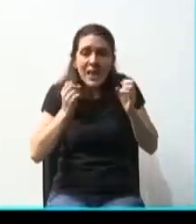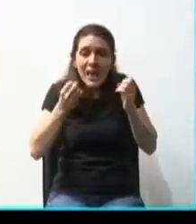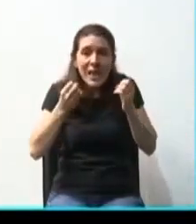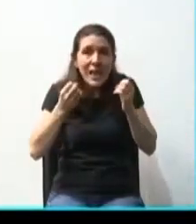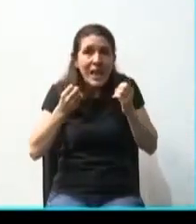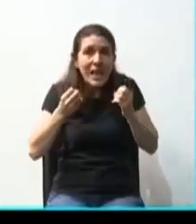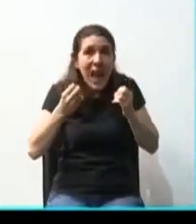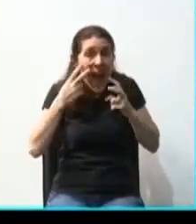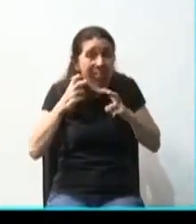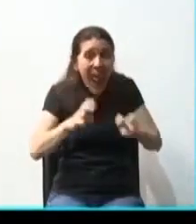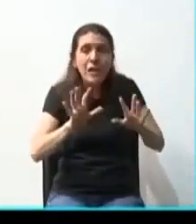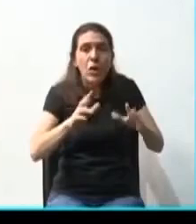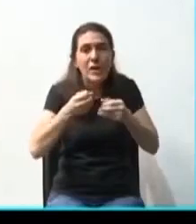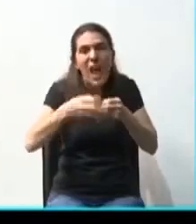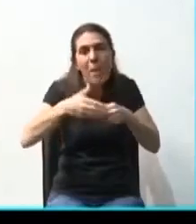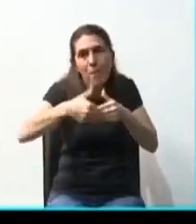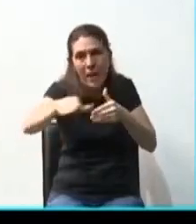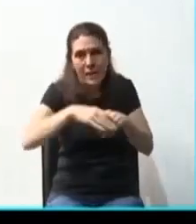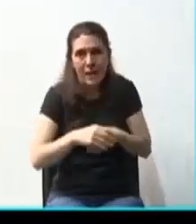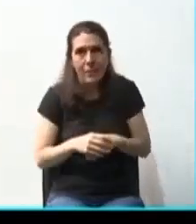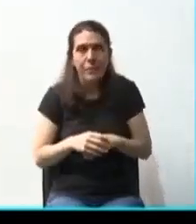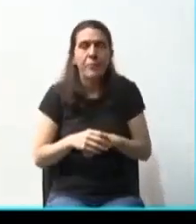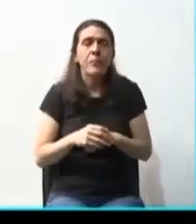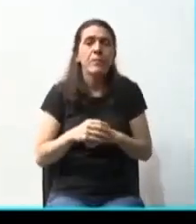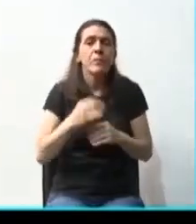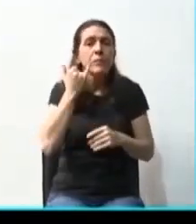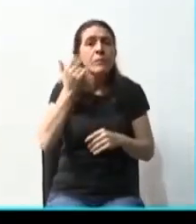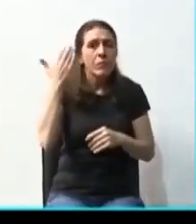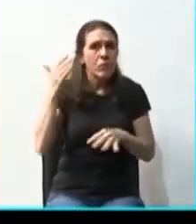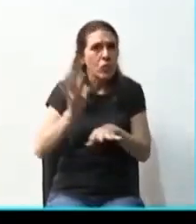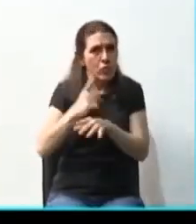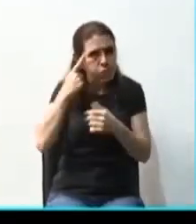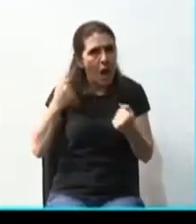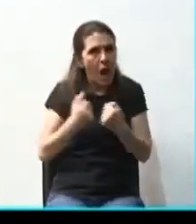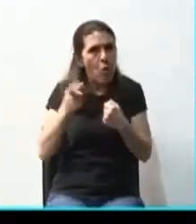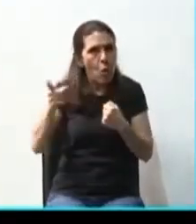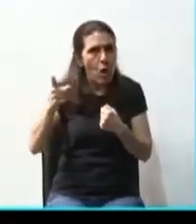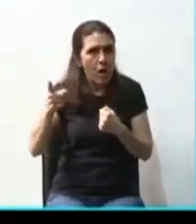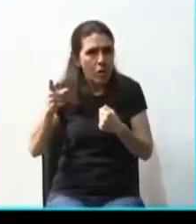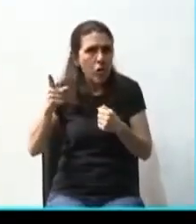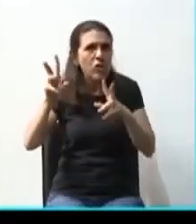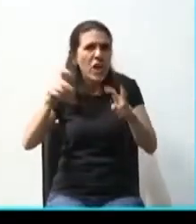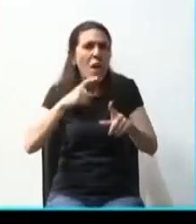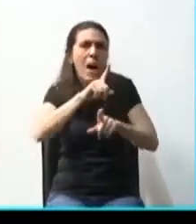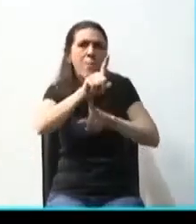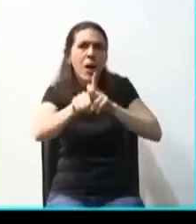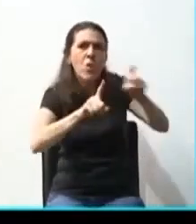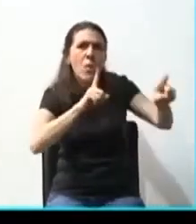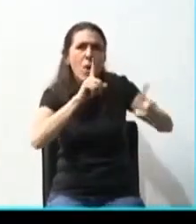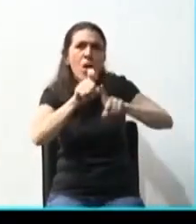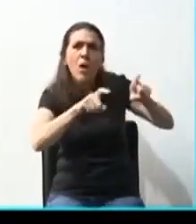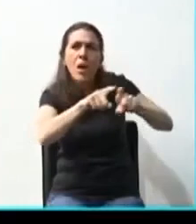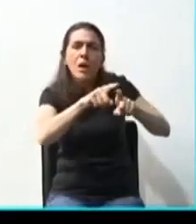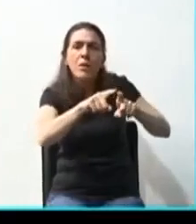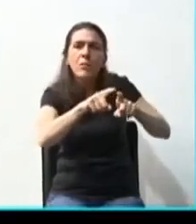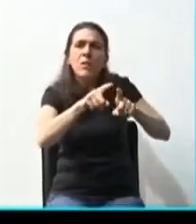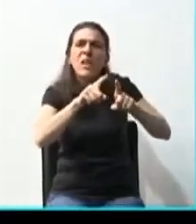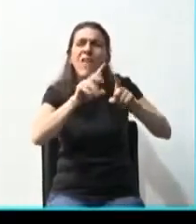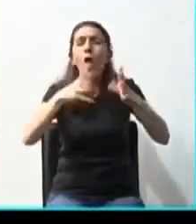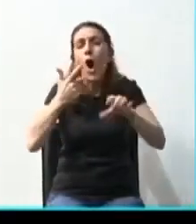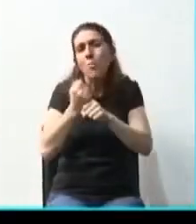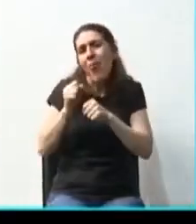cualquier análisis. Se ha dicho, y comparto, los cuestionamientos, por un lado al